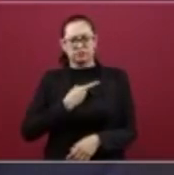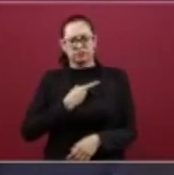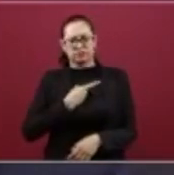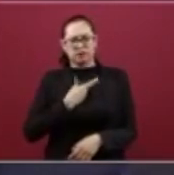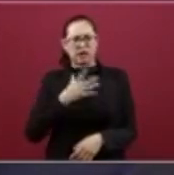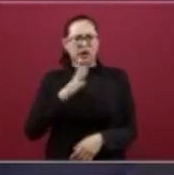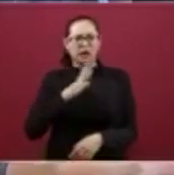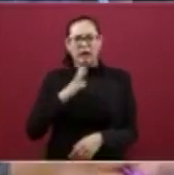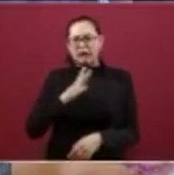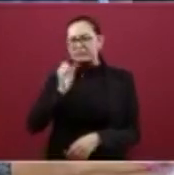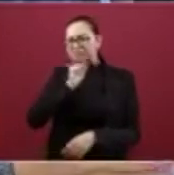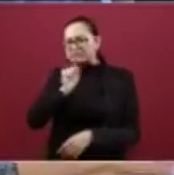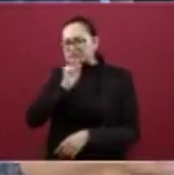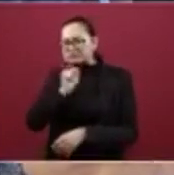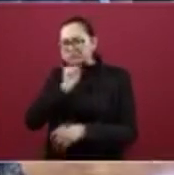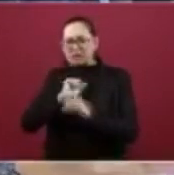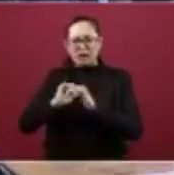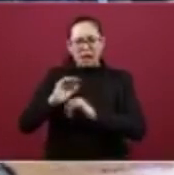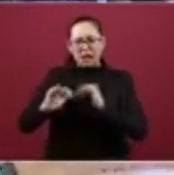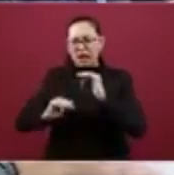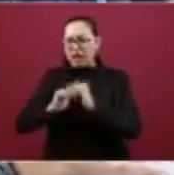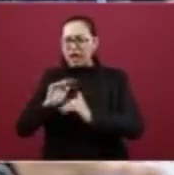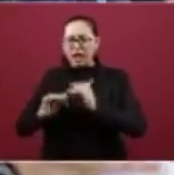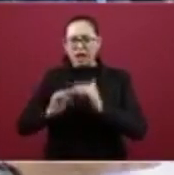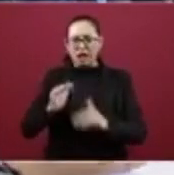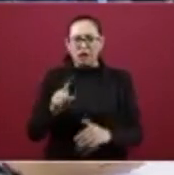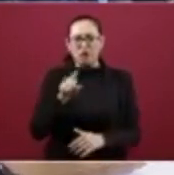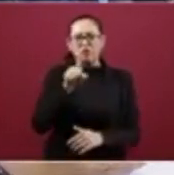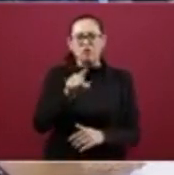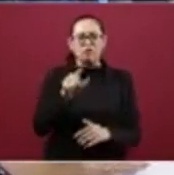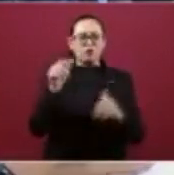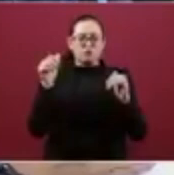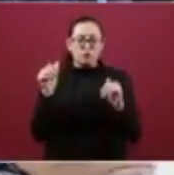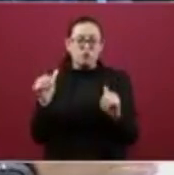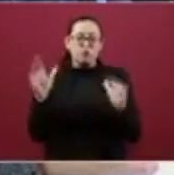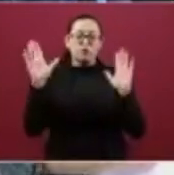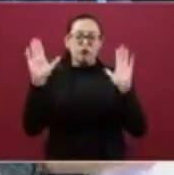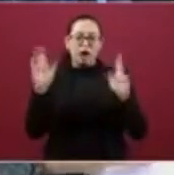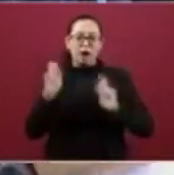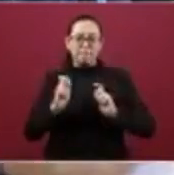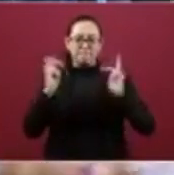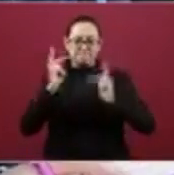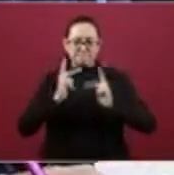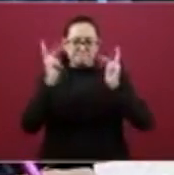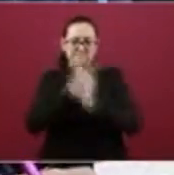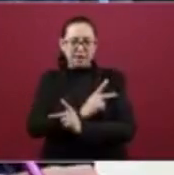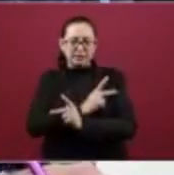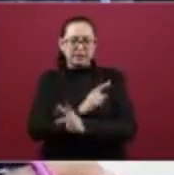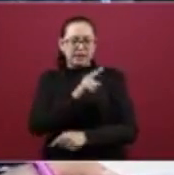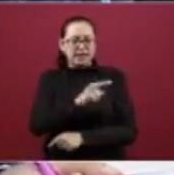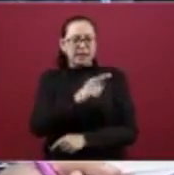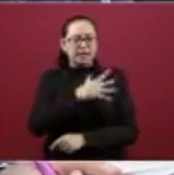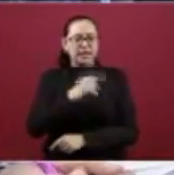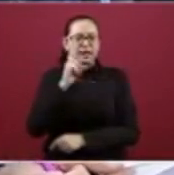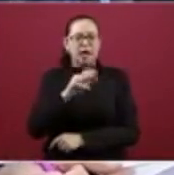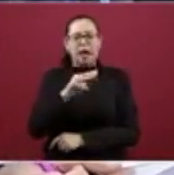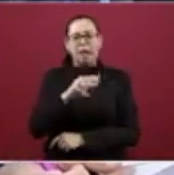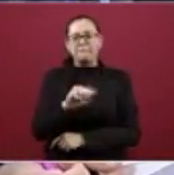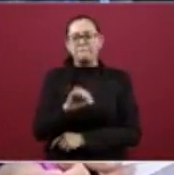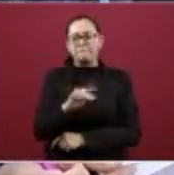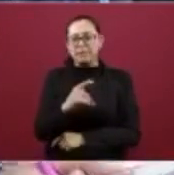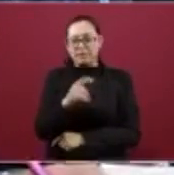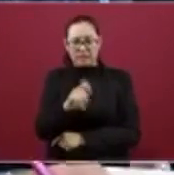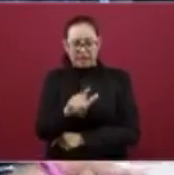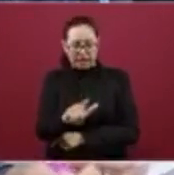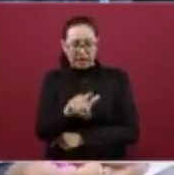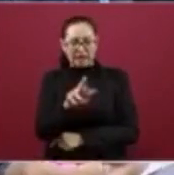rumor que hubo en las redes sociales sobre que usted fue padrino de una hija de Miguel Rincón, si